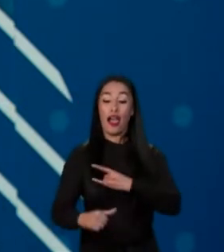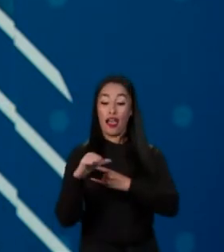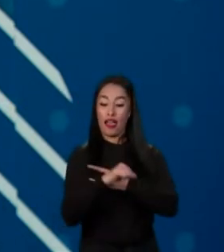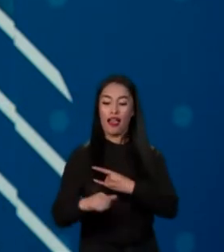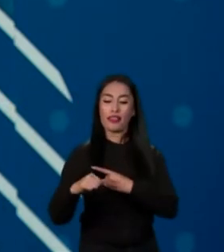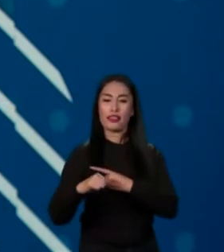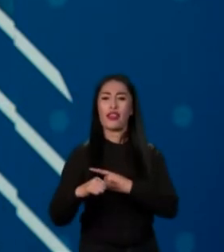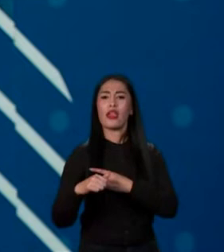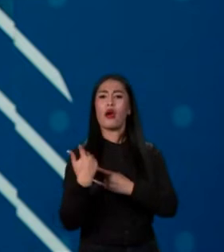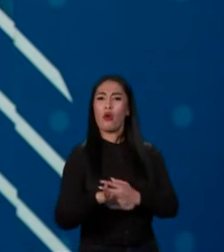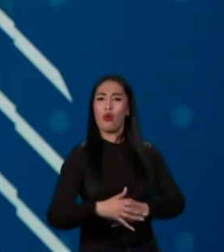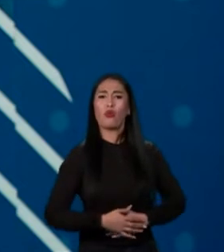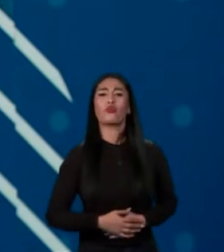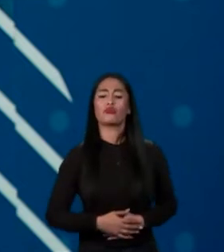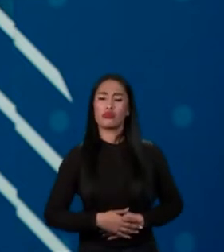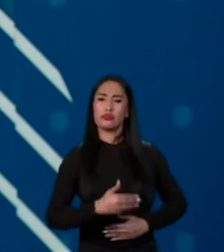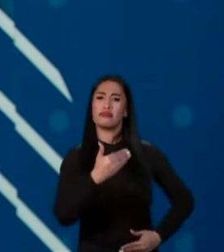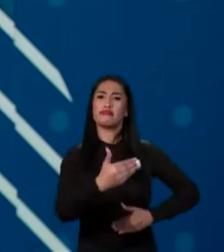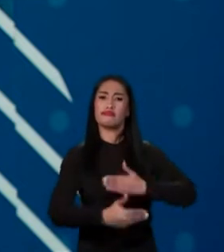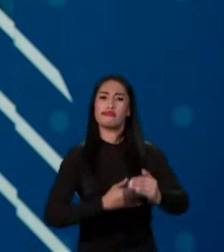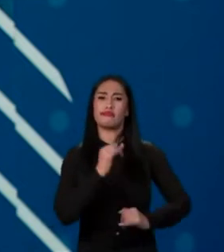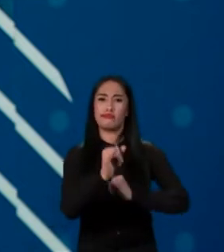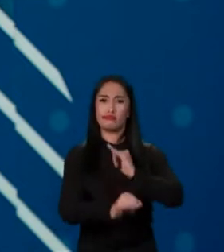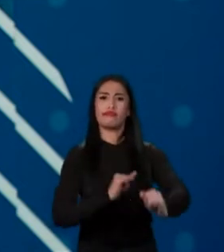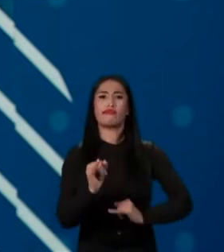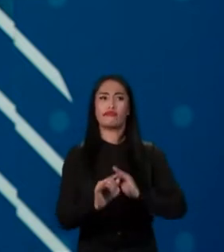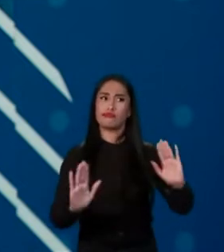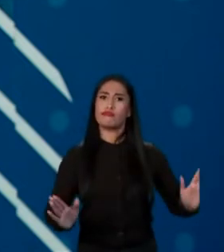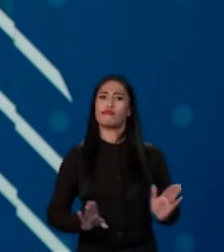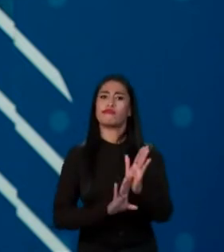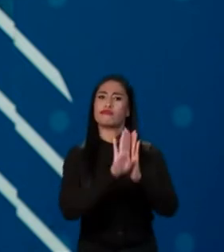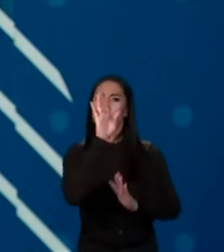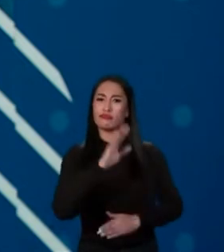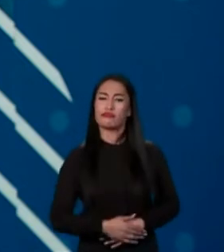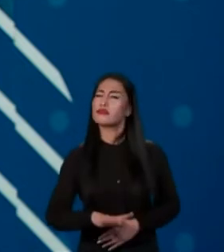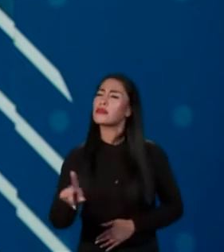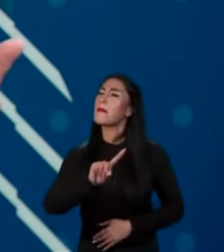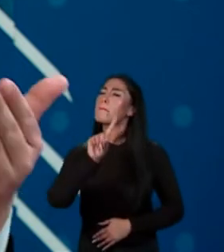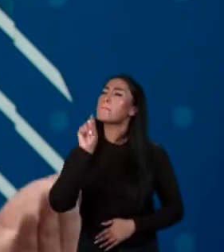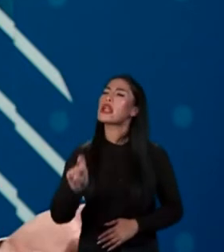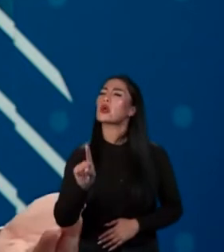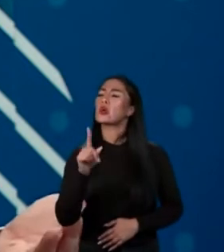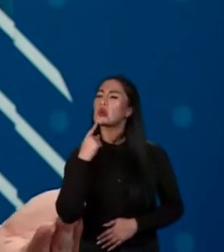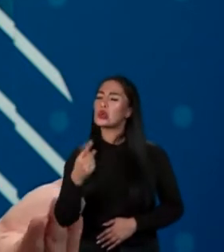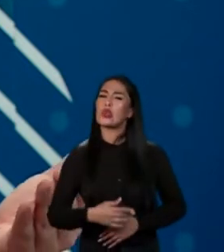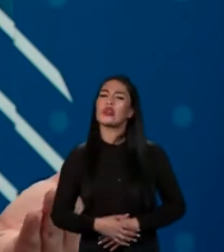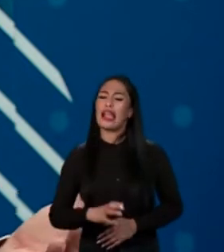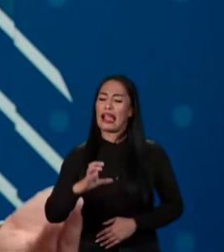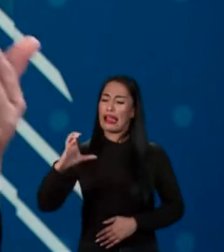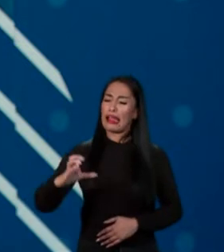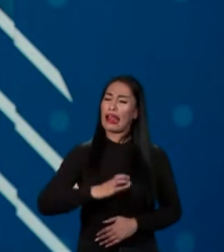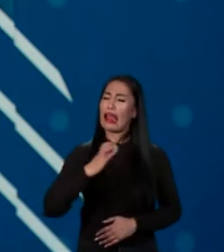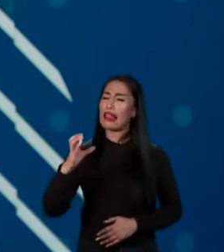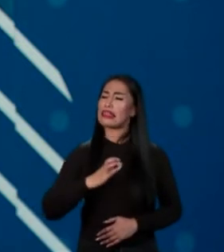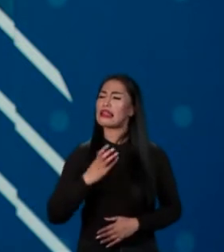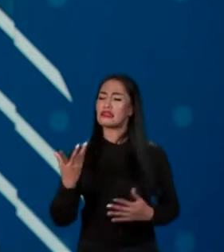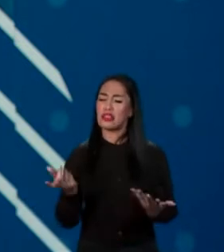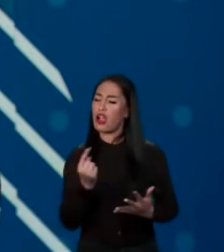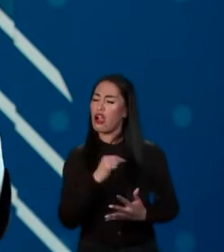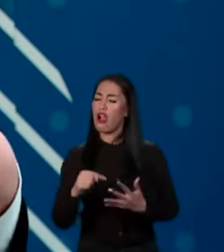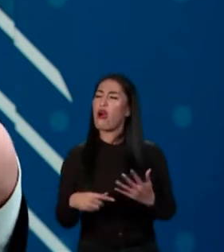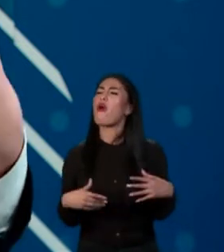procesos de internacionalización yo quisiera preguntarle señor rector cuáles son las características que han permitido